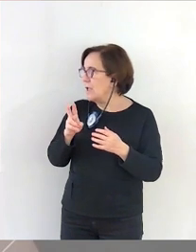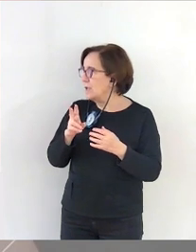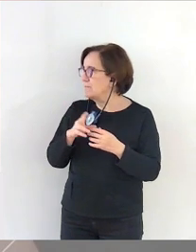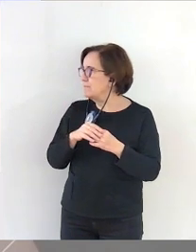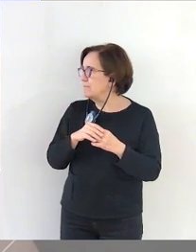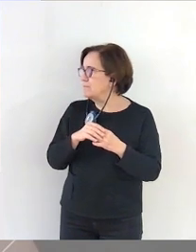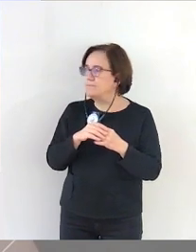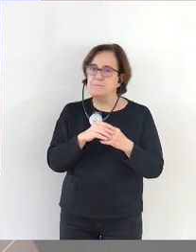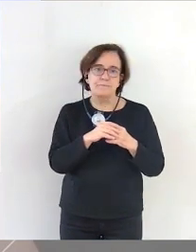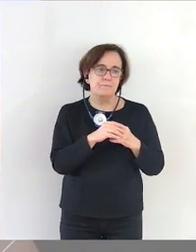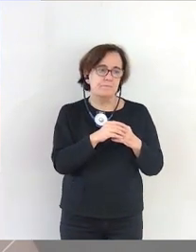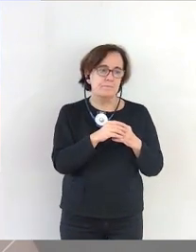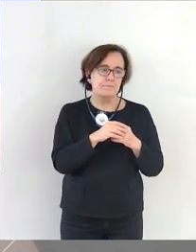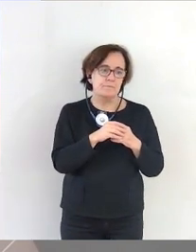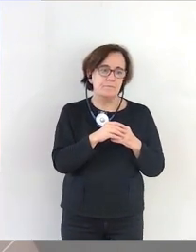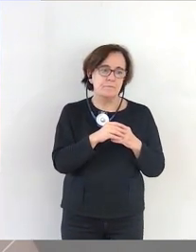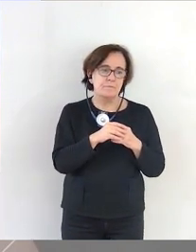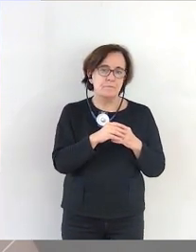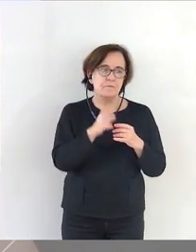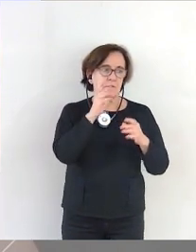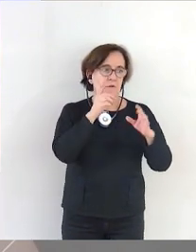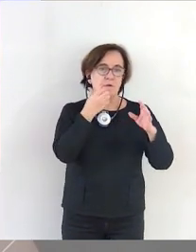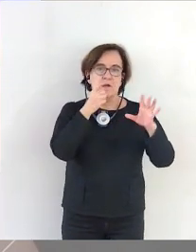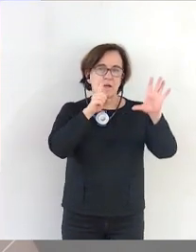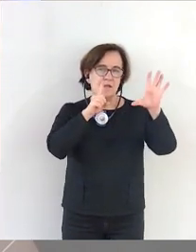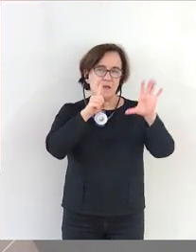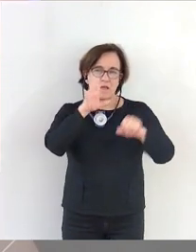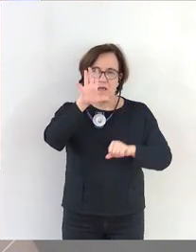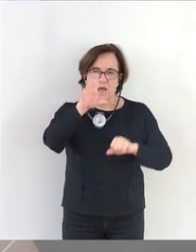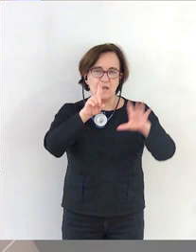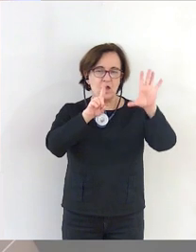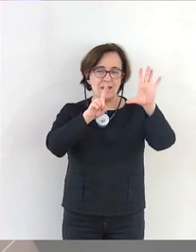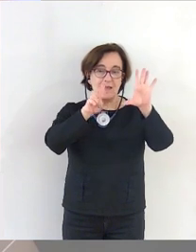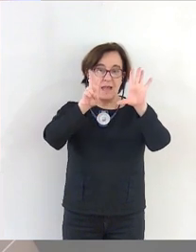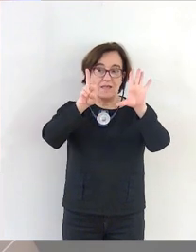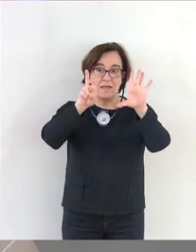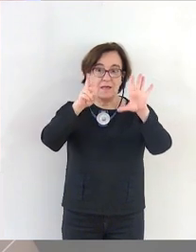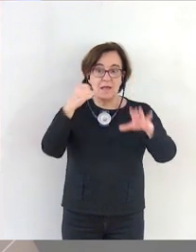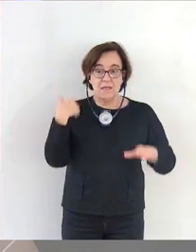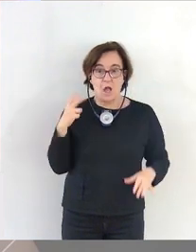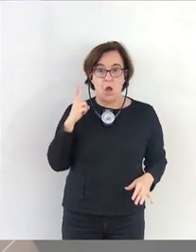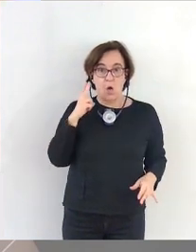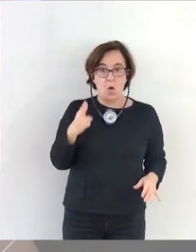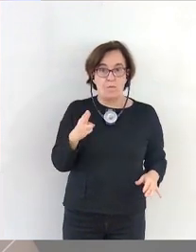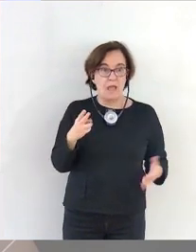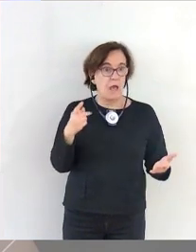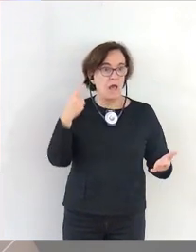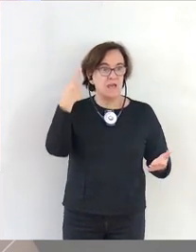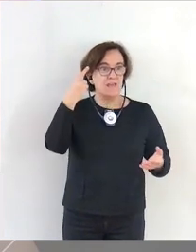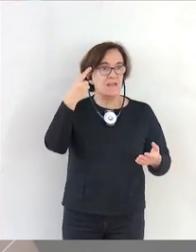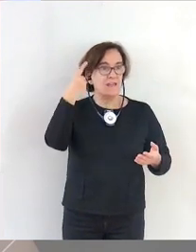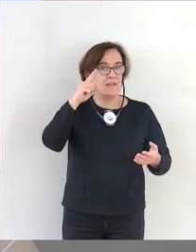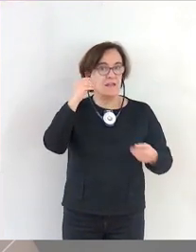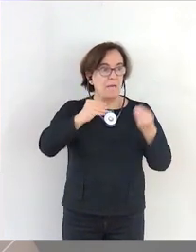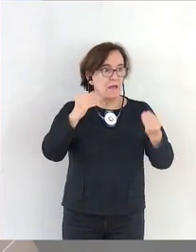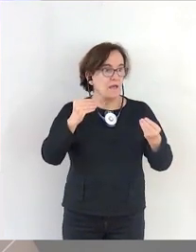que por ejemplo a los 65 67 cuando tú te jubilas que ya no sabes qué hacer con la vida es